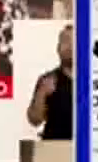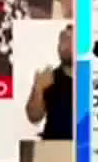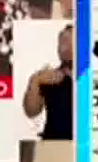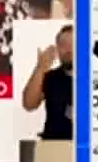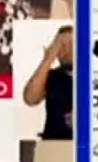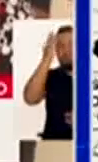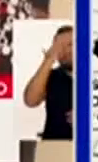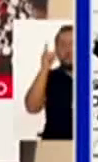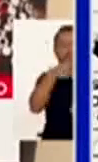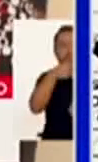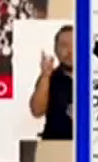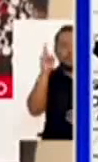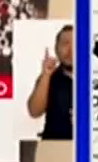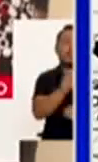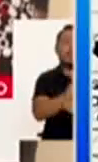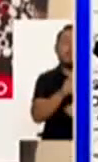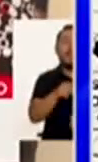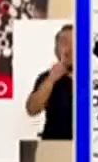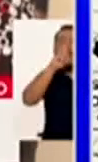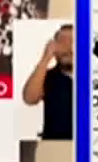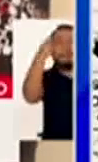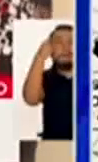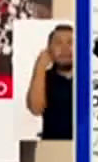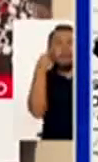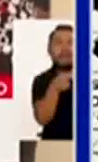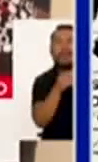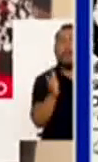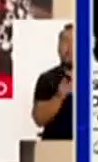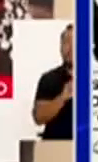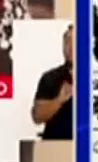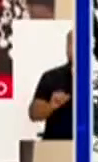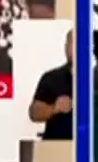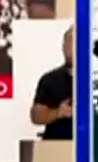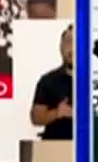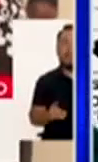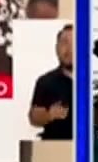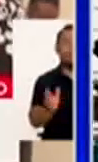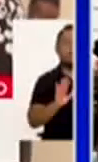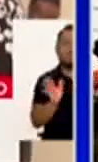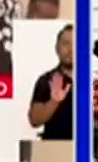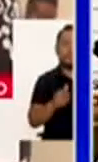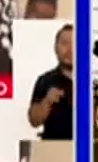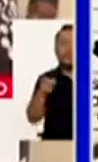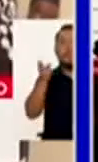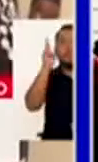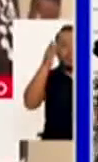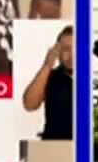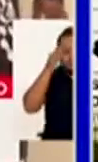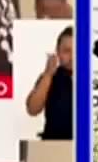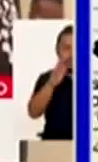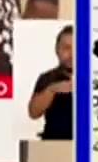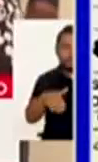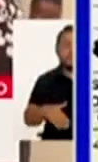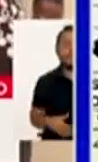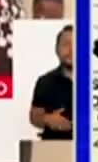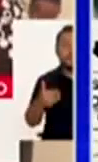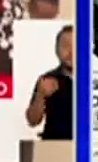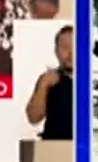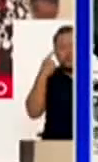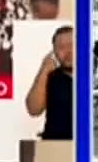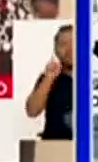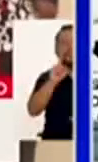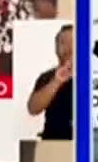pedagógica y no política o ideologizada, donde tengan que